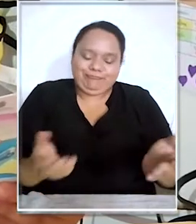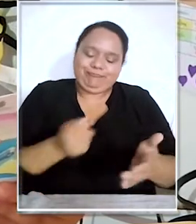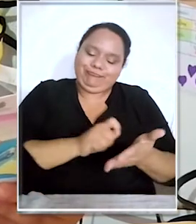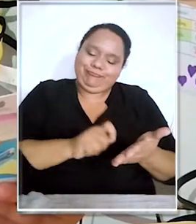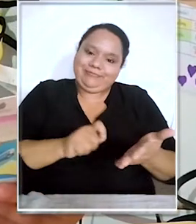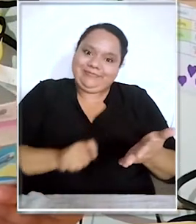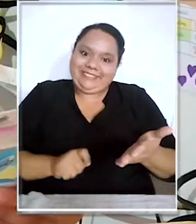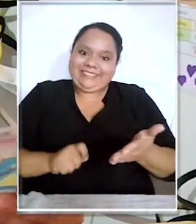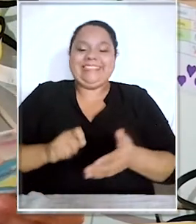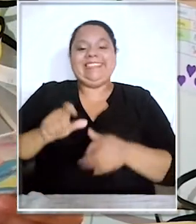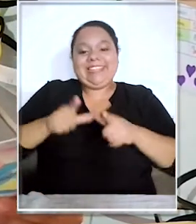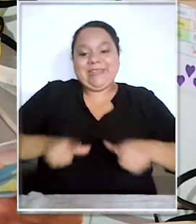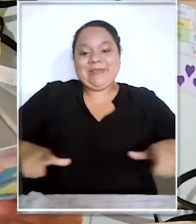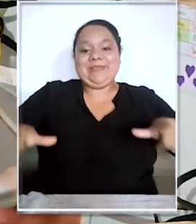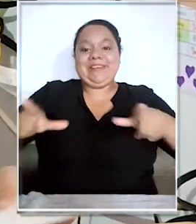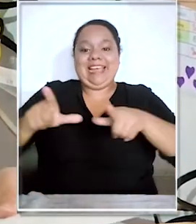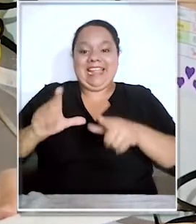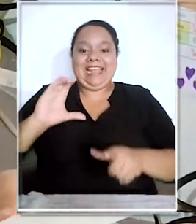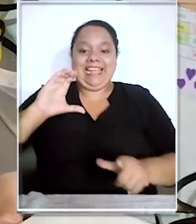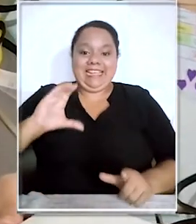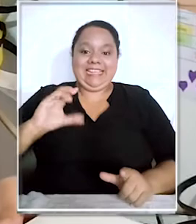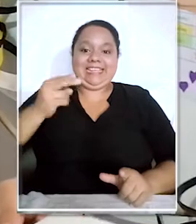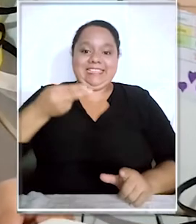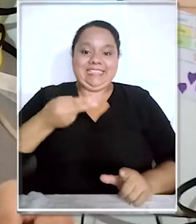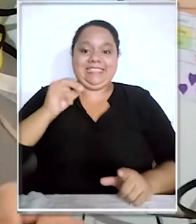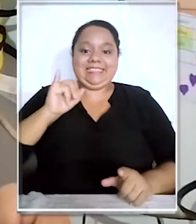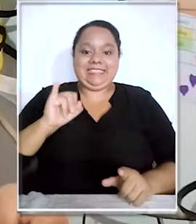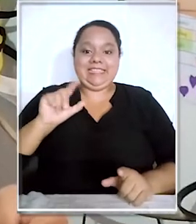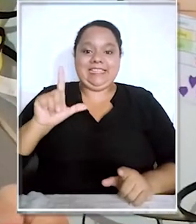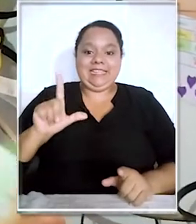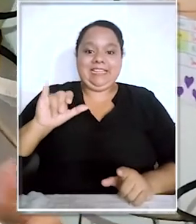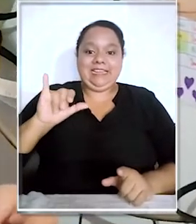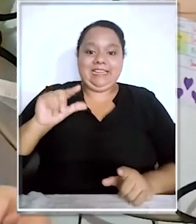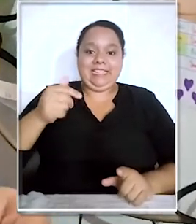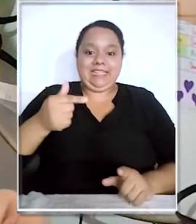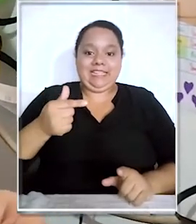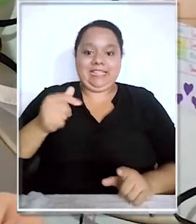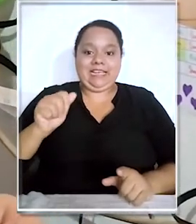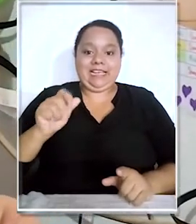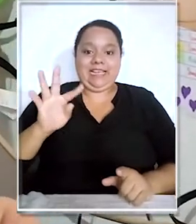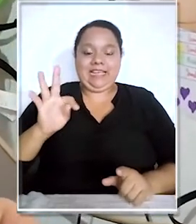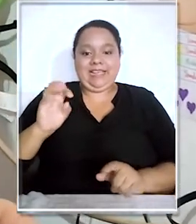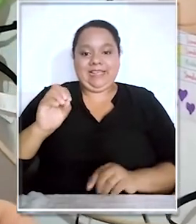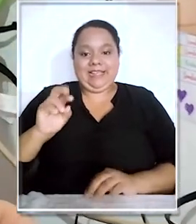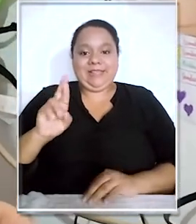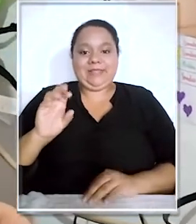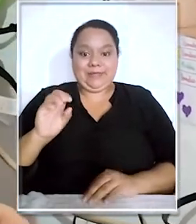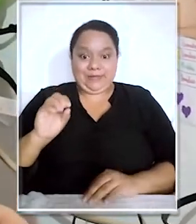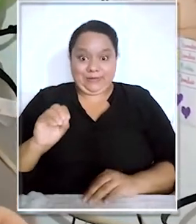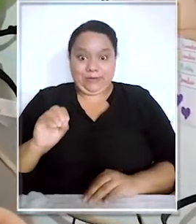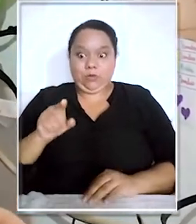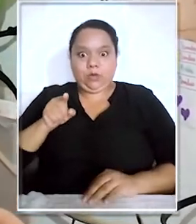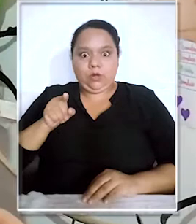de Chiligatoro y Yamaranguila. Ellos pertenecen al pueblo Lenca. Ese pueblo es el que